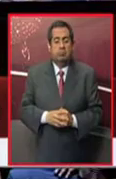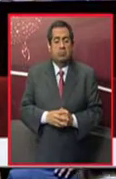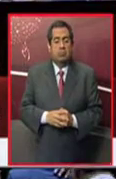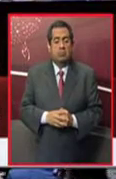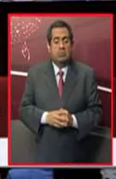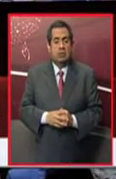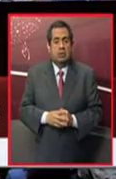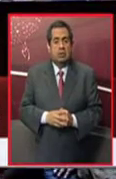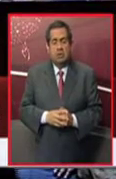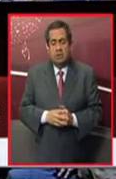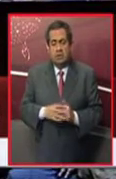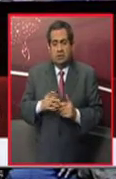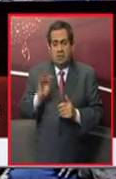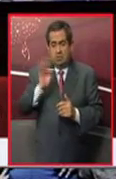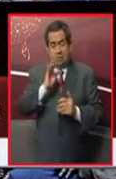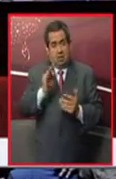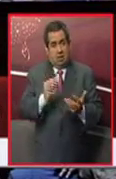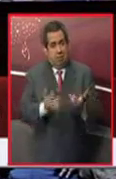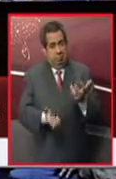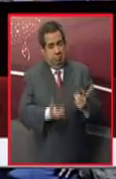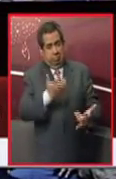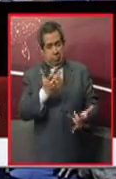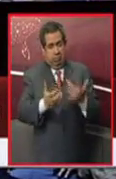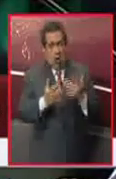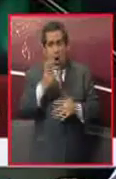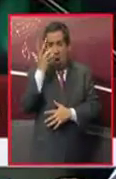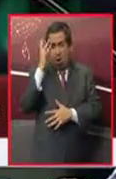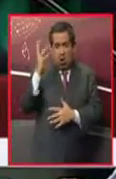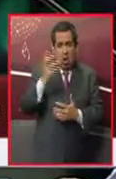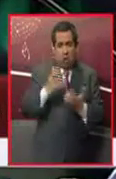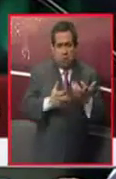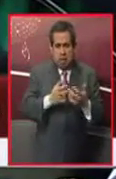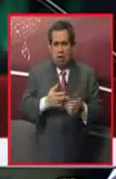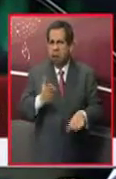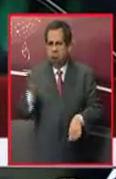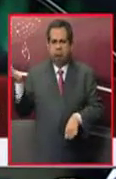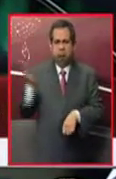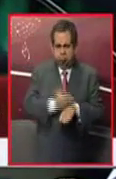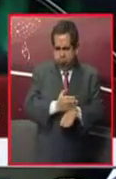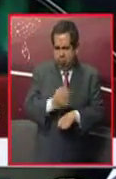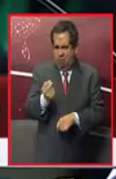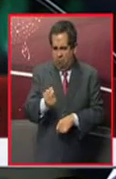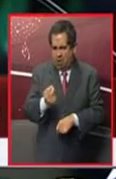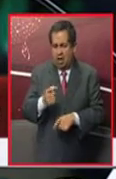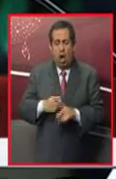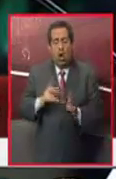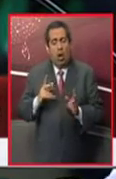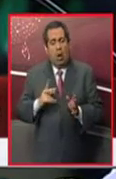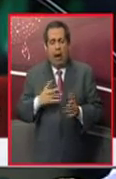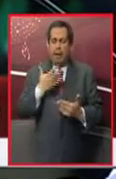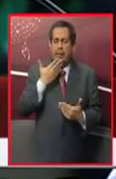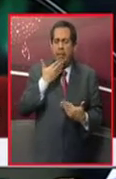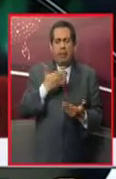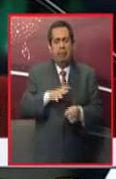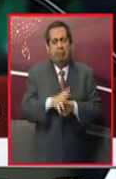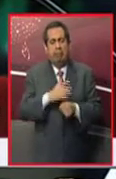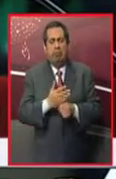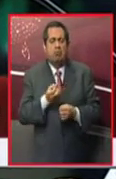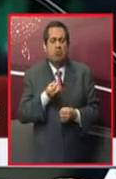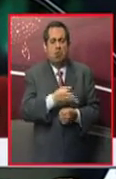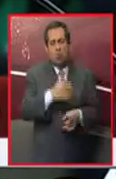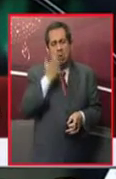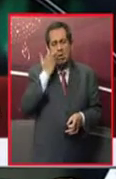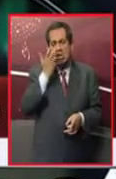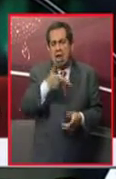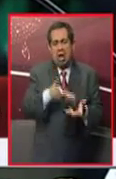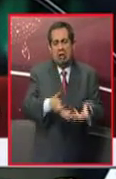que quema un bosque o selva merece un castigo severo y no el premio de hacer con el terreno lo